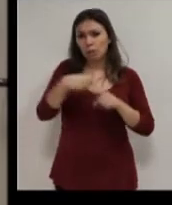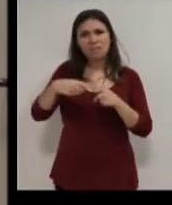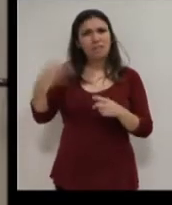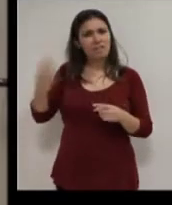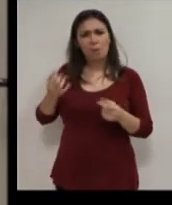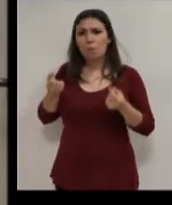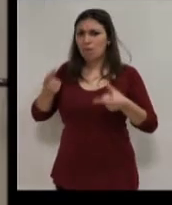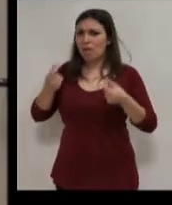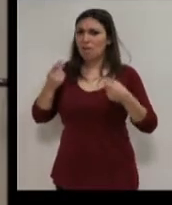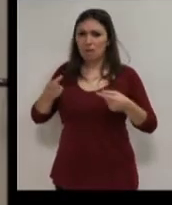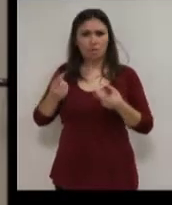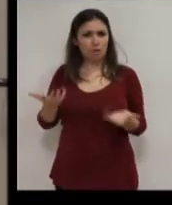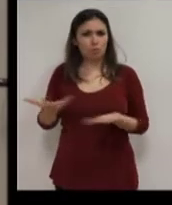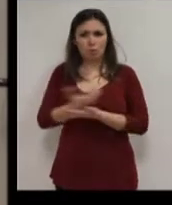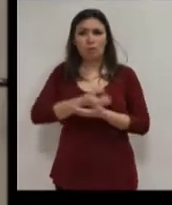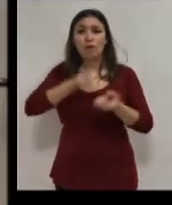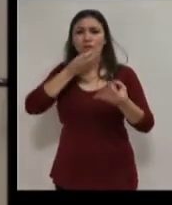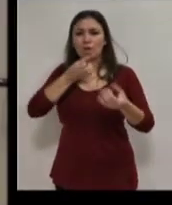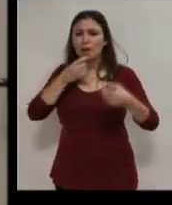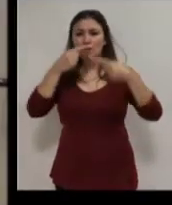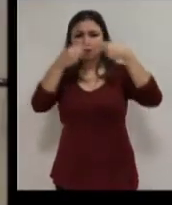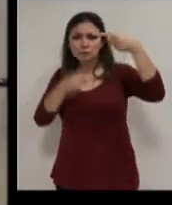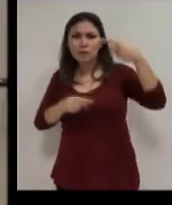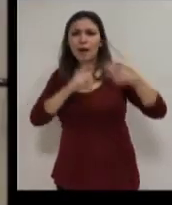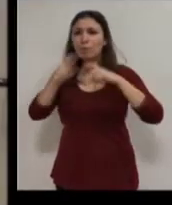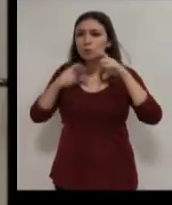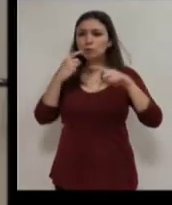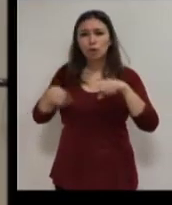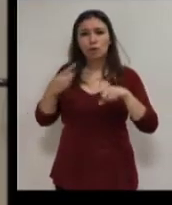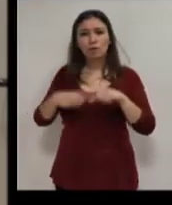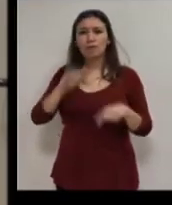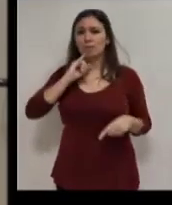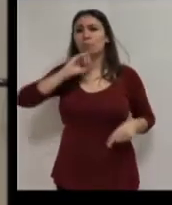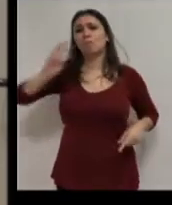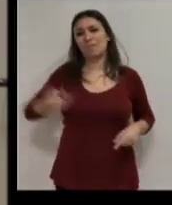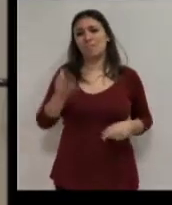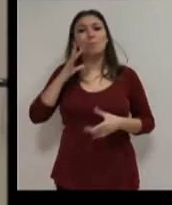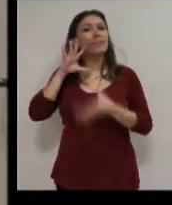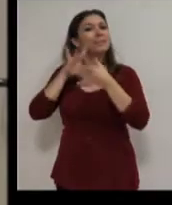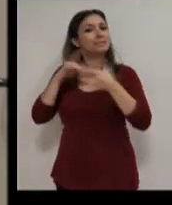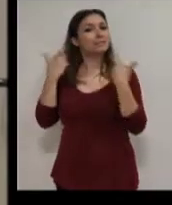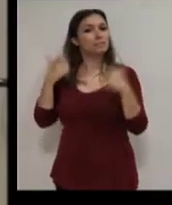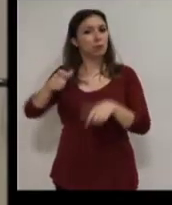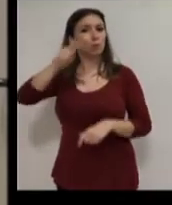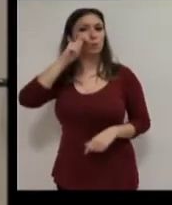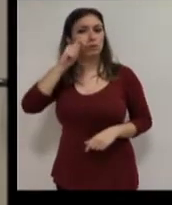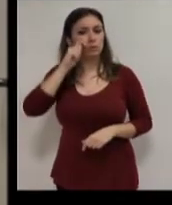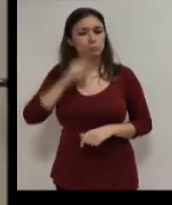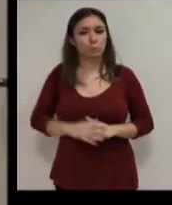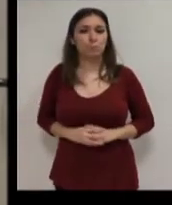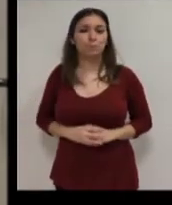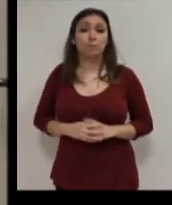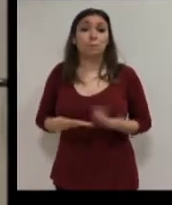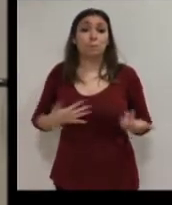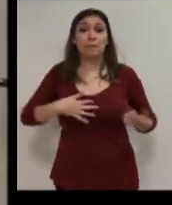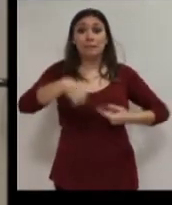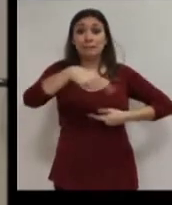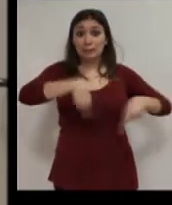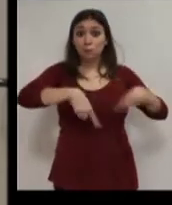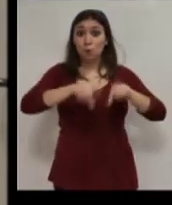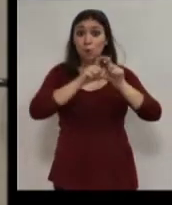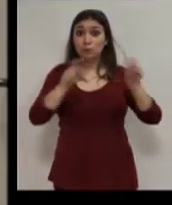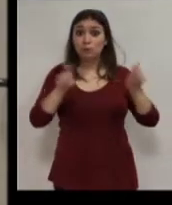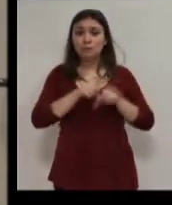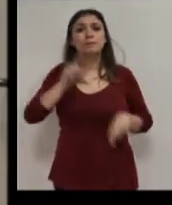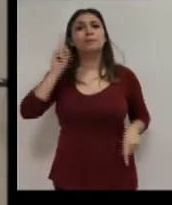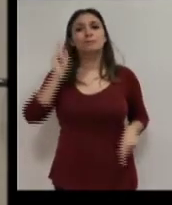multilingüismo debe estar indefectiblemente presente en toda la problemática de información y señalización en el sector del turismo, ¿no? Y en el